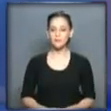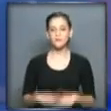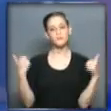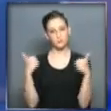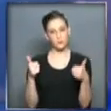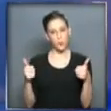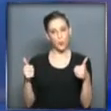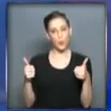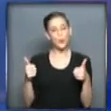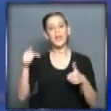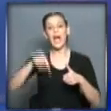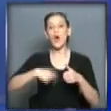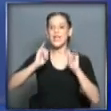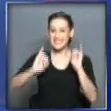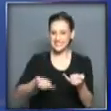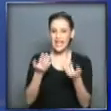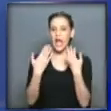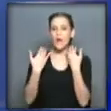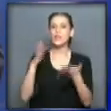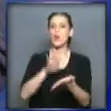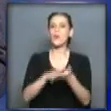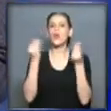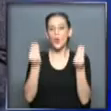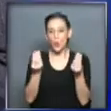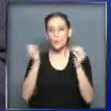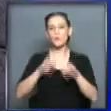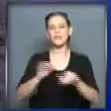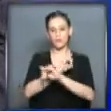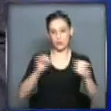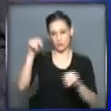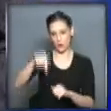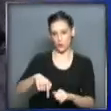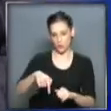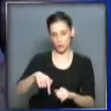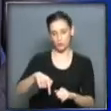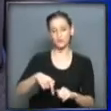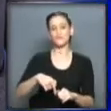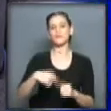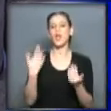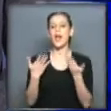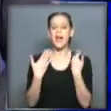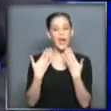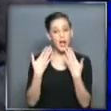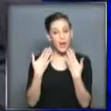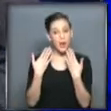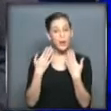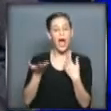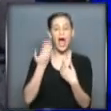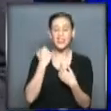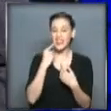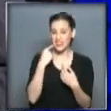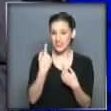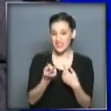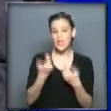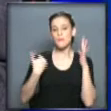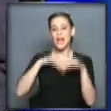Bien, nos metemos ahora sí en el comienzo de este programa. Y por supuesto, como decíamos, lo